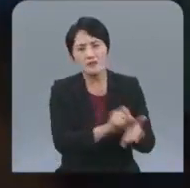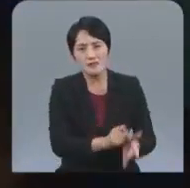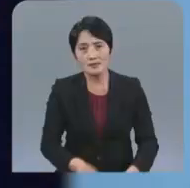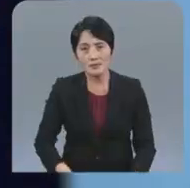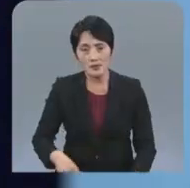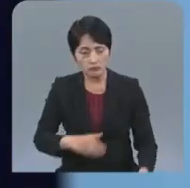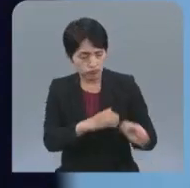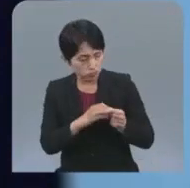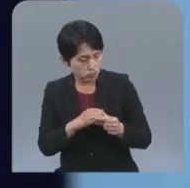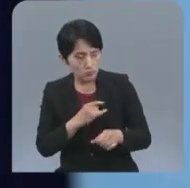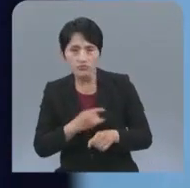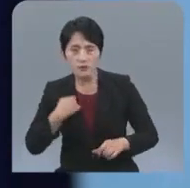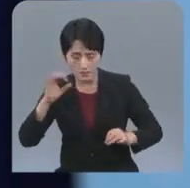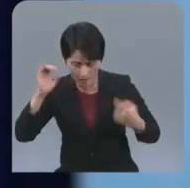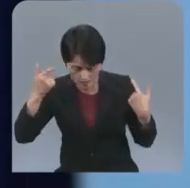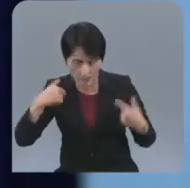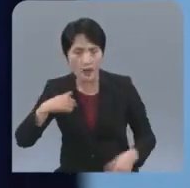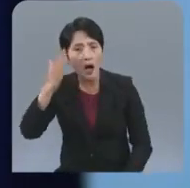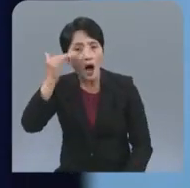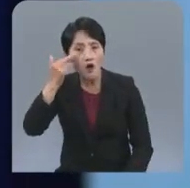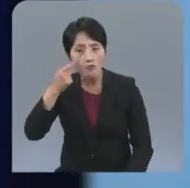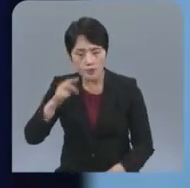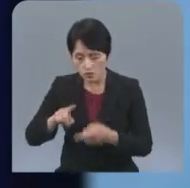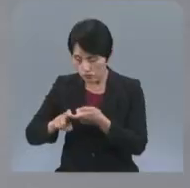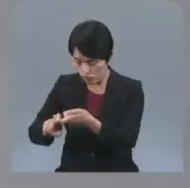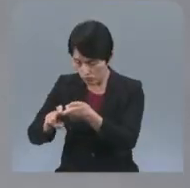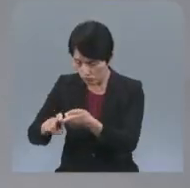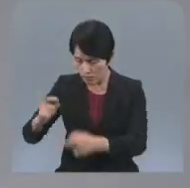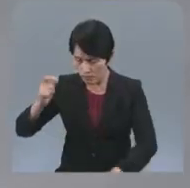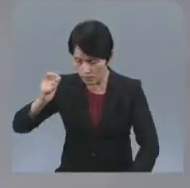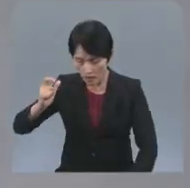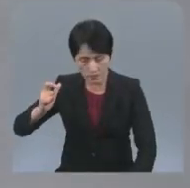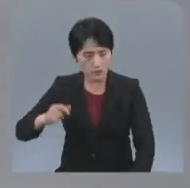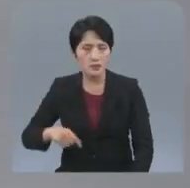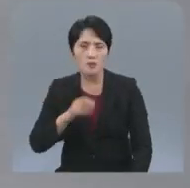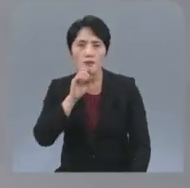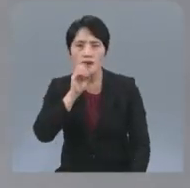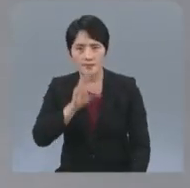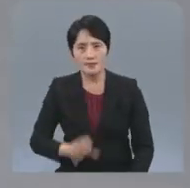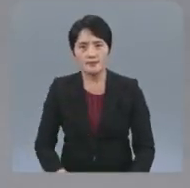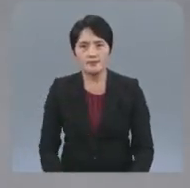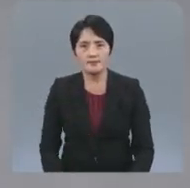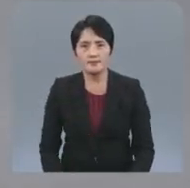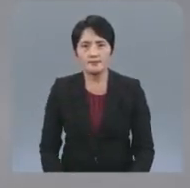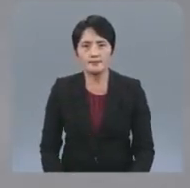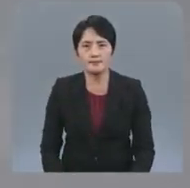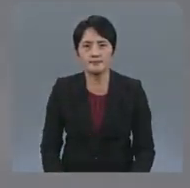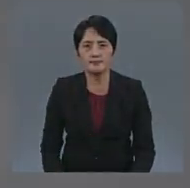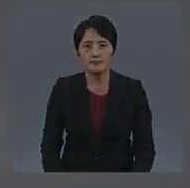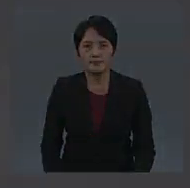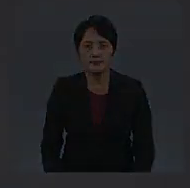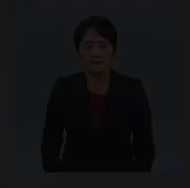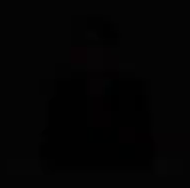internacional y advirtió que Corea del Norte podría afrontar un mayor aislamiento y sufrimiento para su población